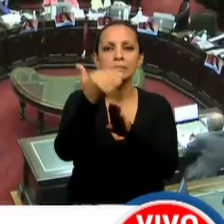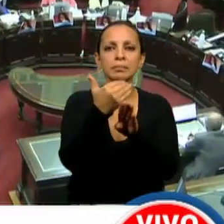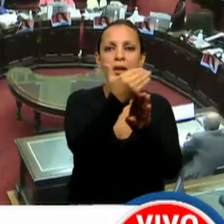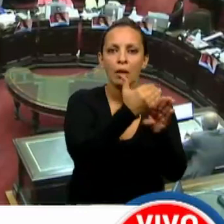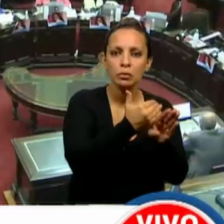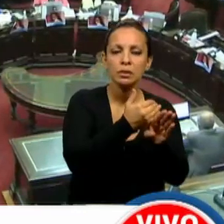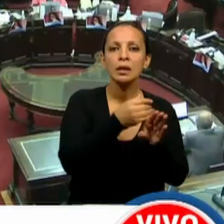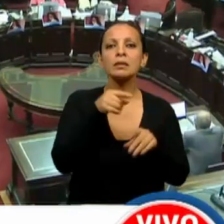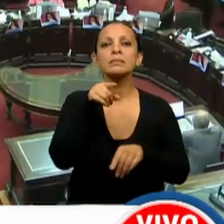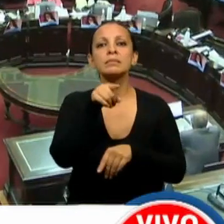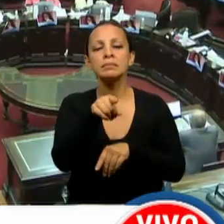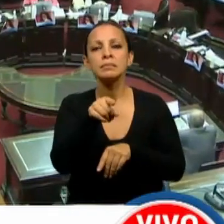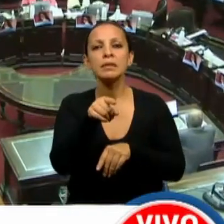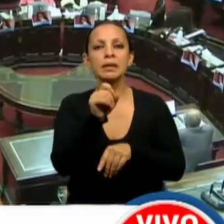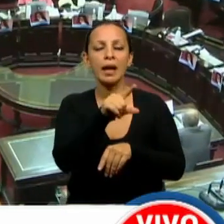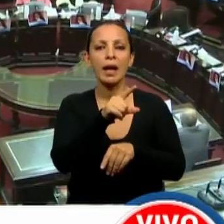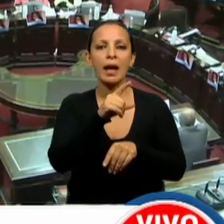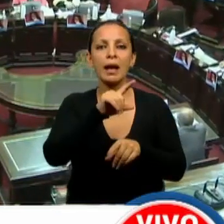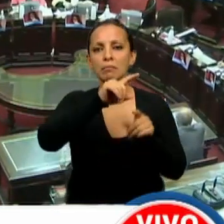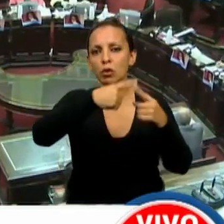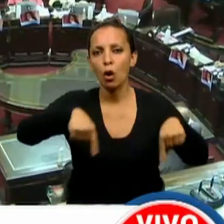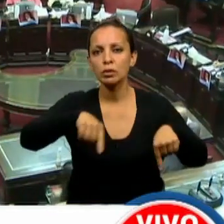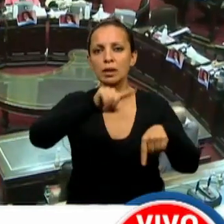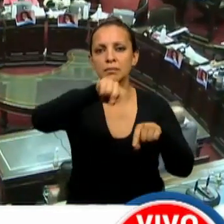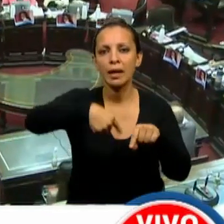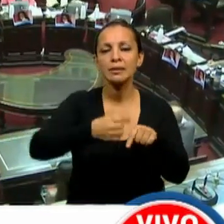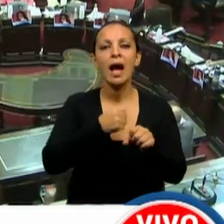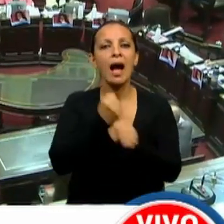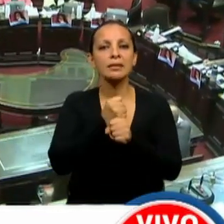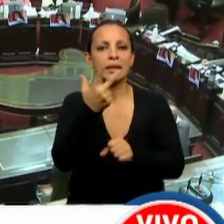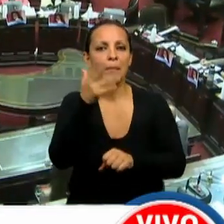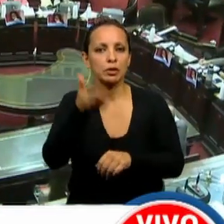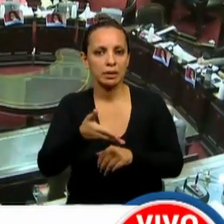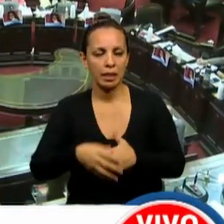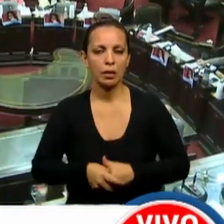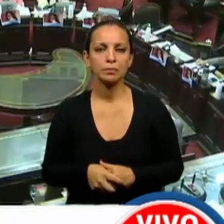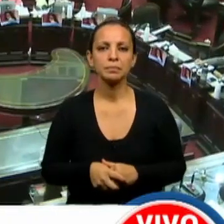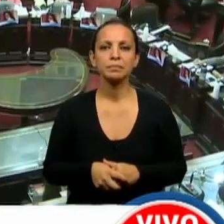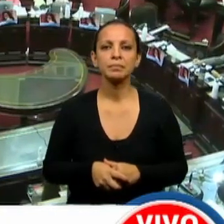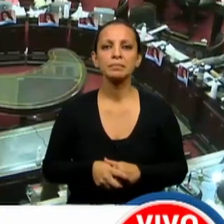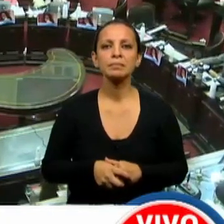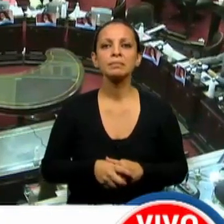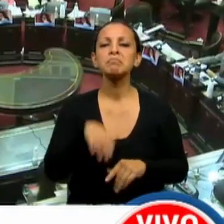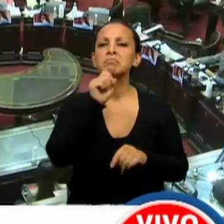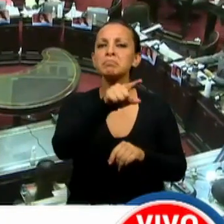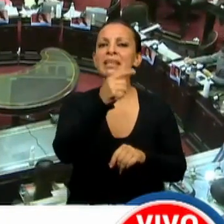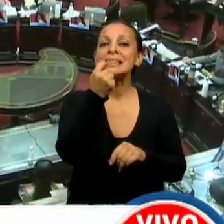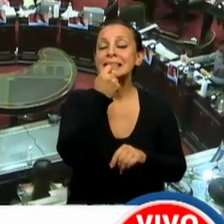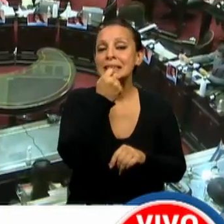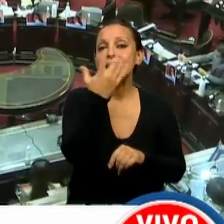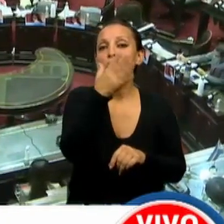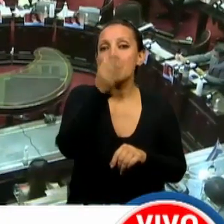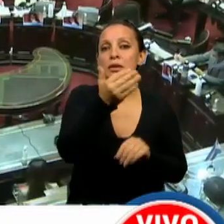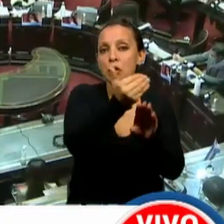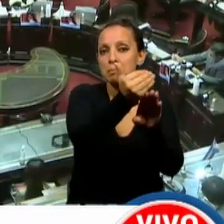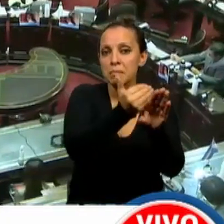último, o sea, en el derivado de maíz, hasta un 3%. La reducción por debajo del 5% en el